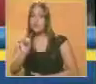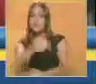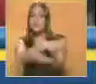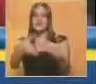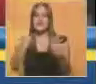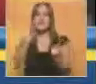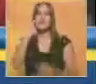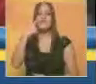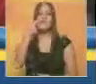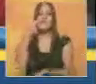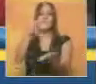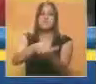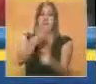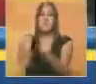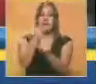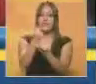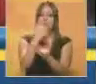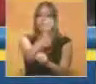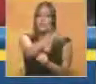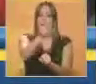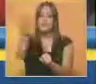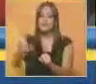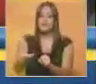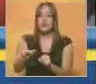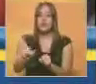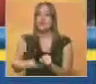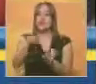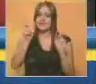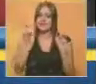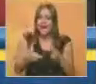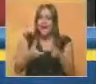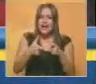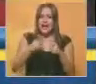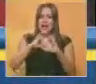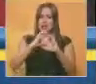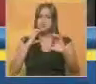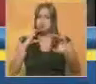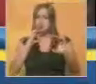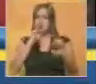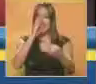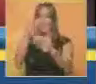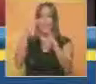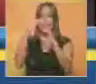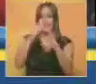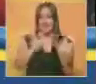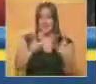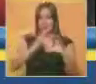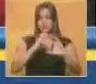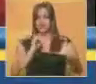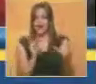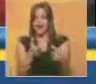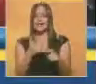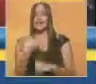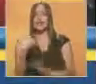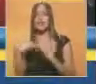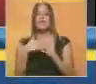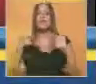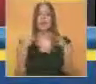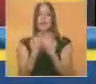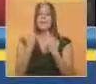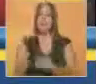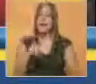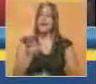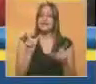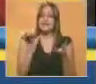millones de bolívares fuertes en obras para el pueblo. La gasificación, gente con gas directo en su casa, cerca de 5.000 familias con gas directo en su